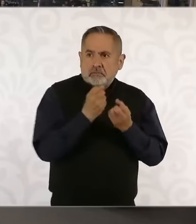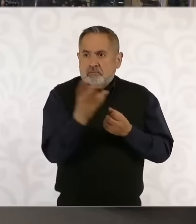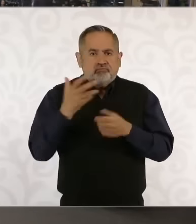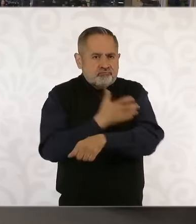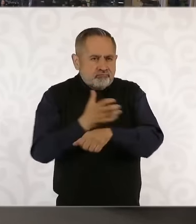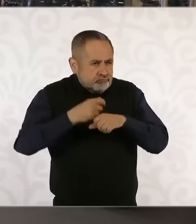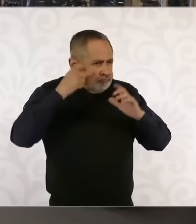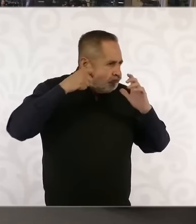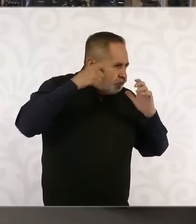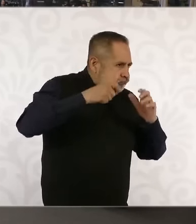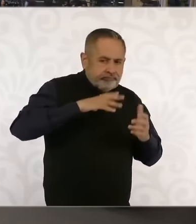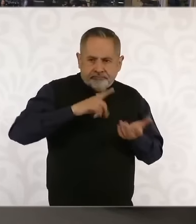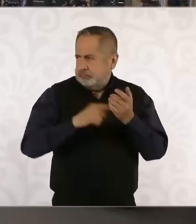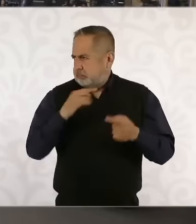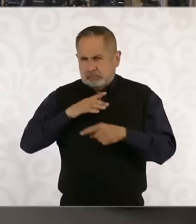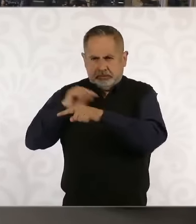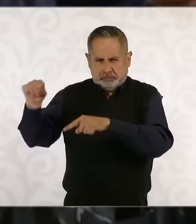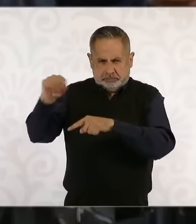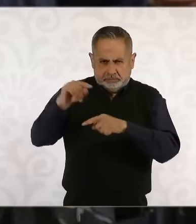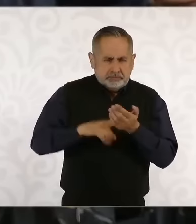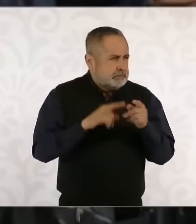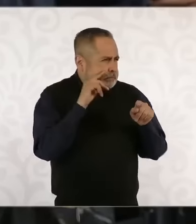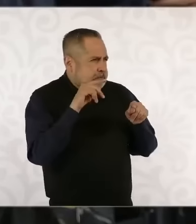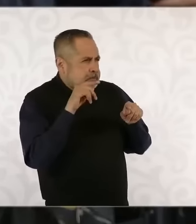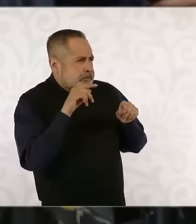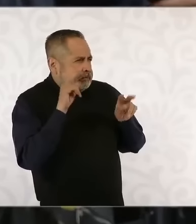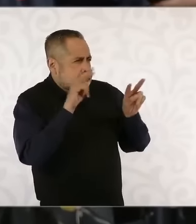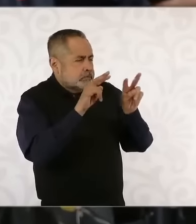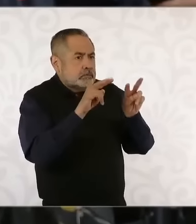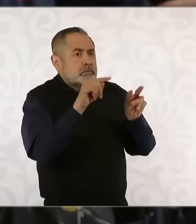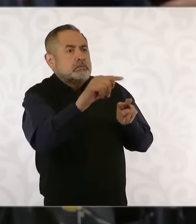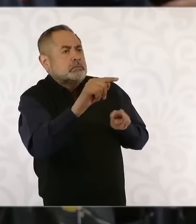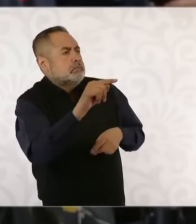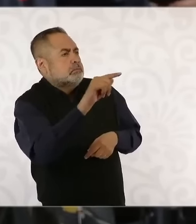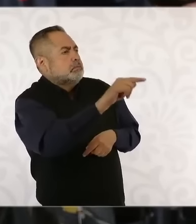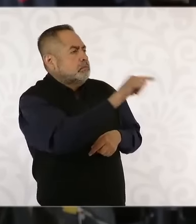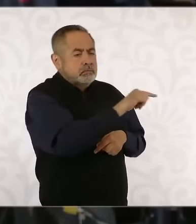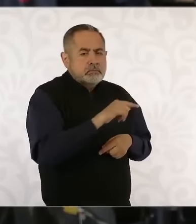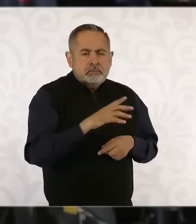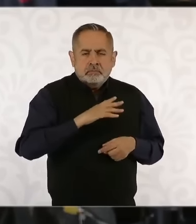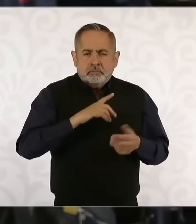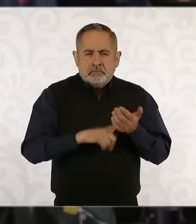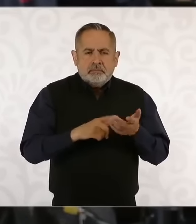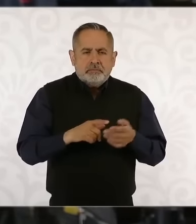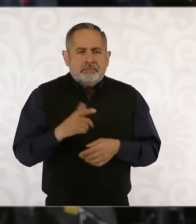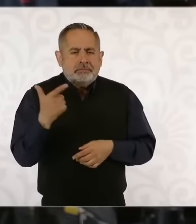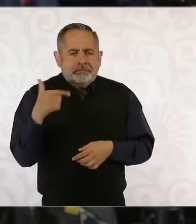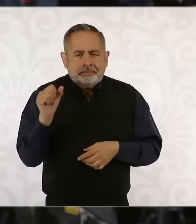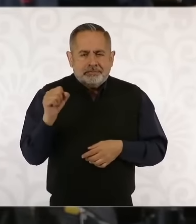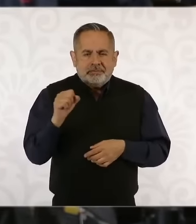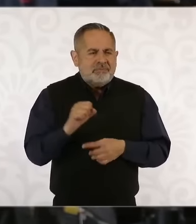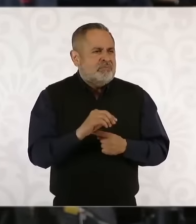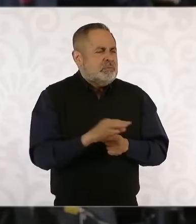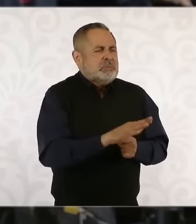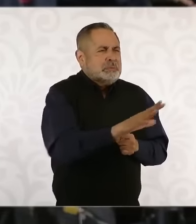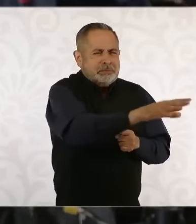que estamos presentes algunos, en zonas muy específicas es donde liberaban el gas